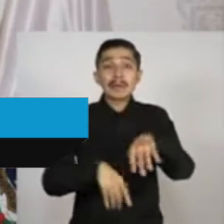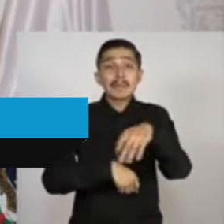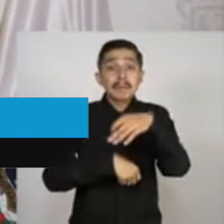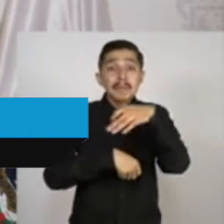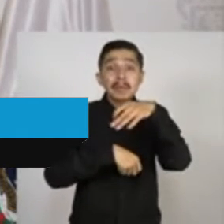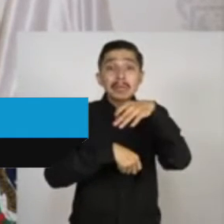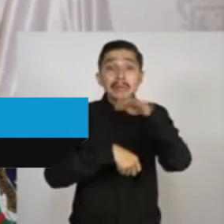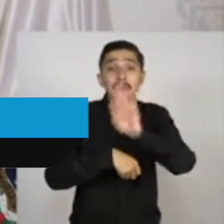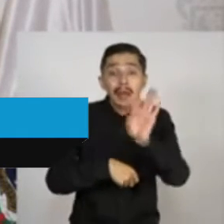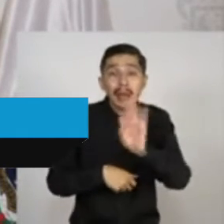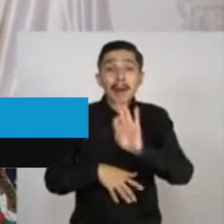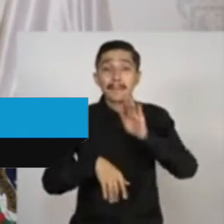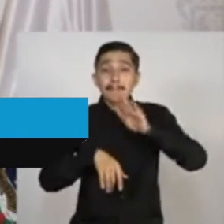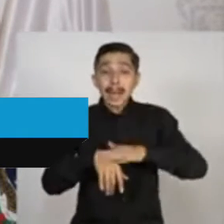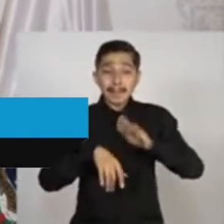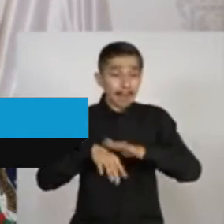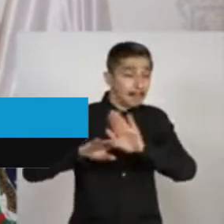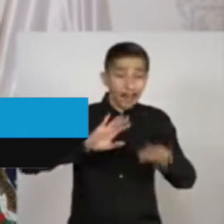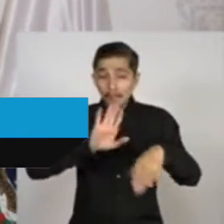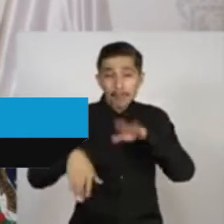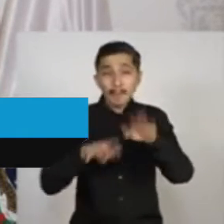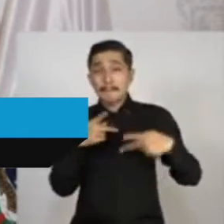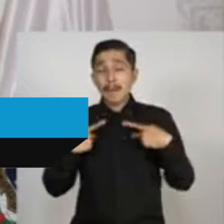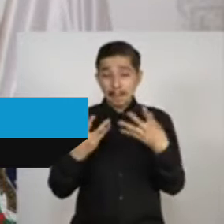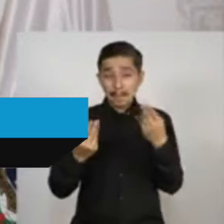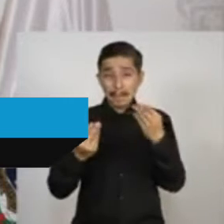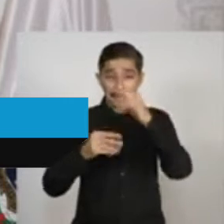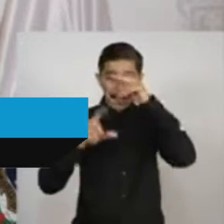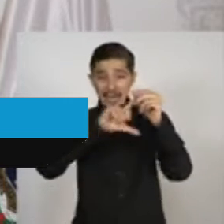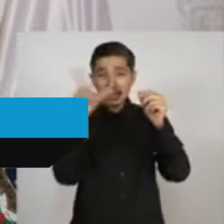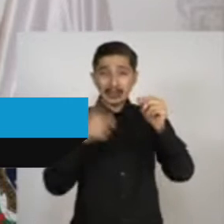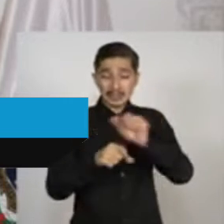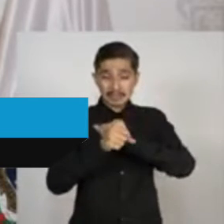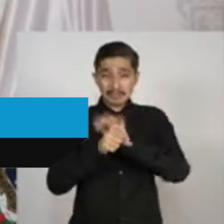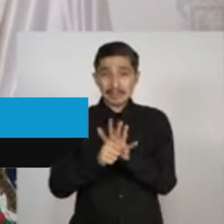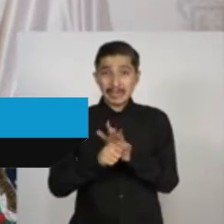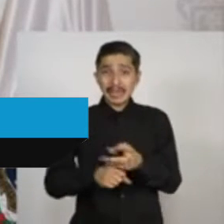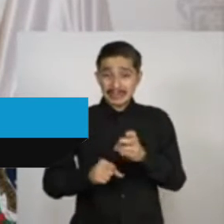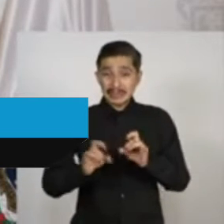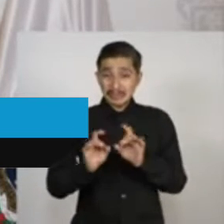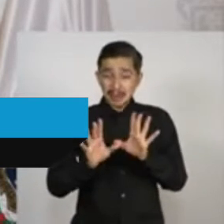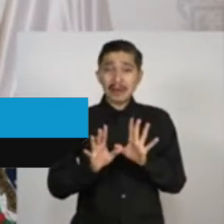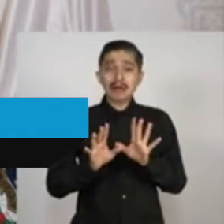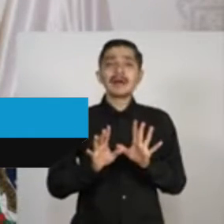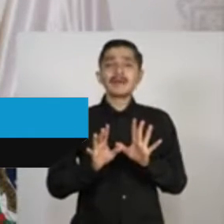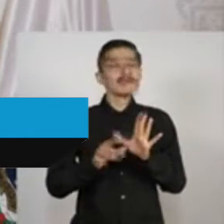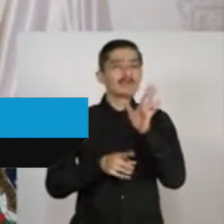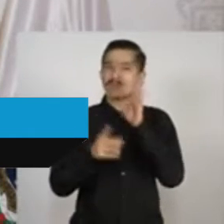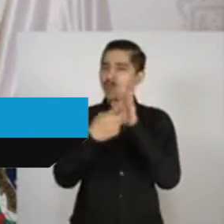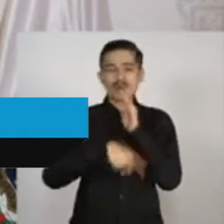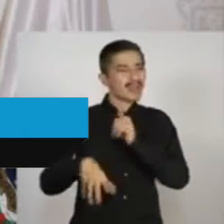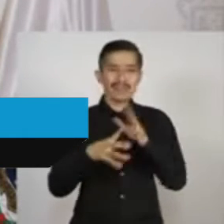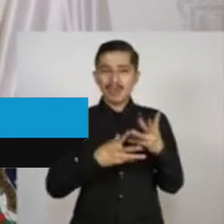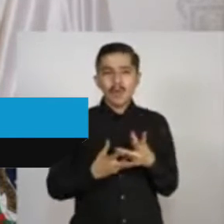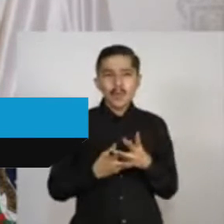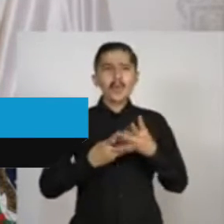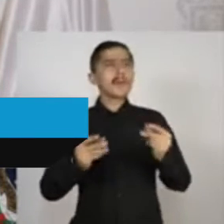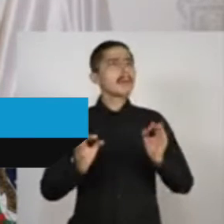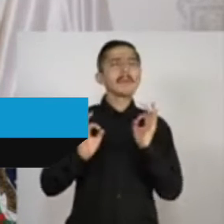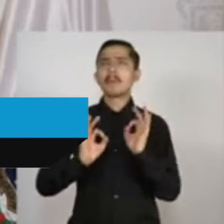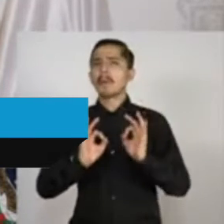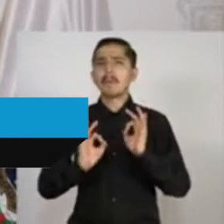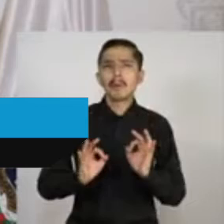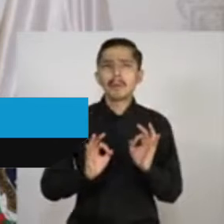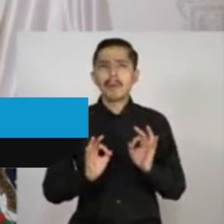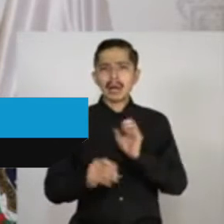por muertos de COVID no han dejado de aumentar. Esto ha sucedido en el país, que